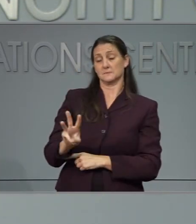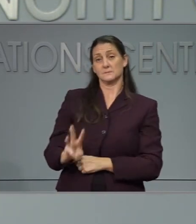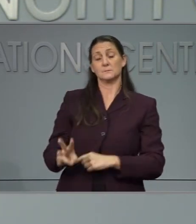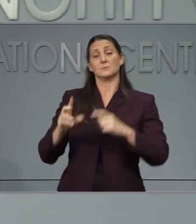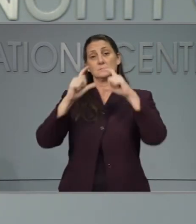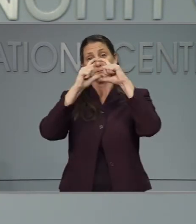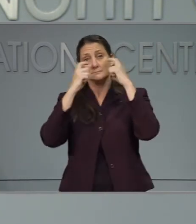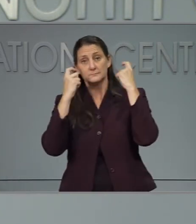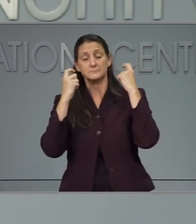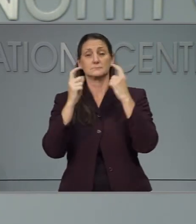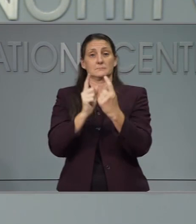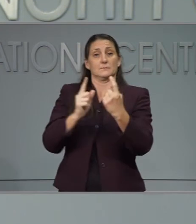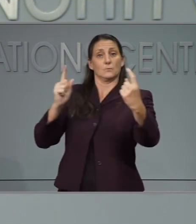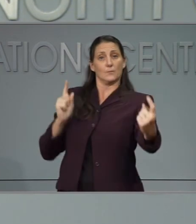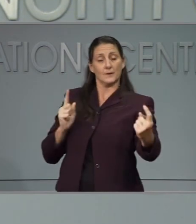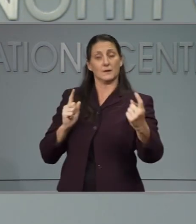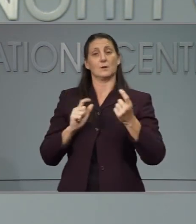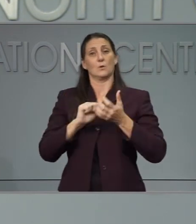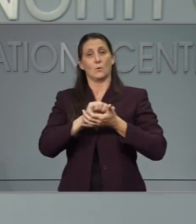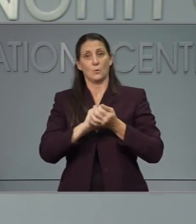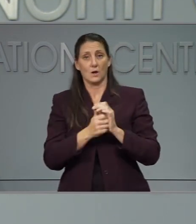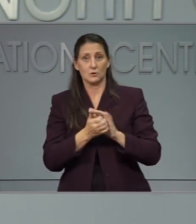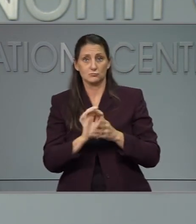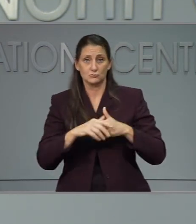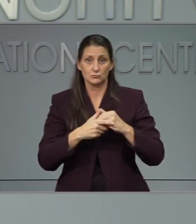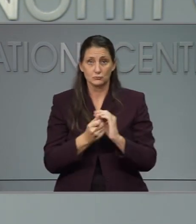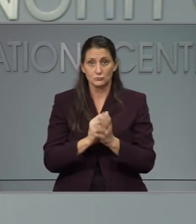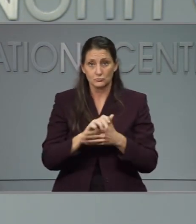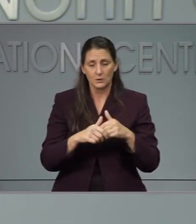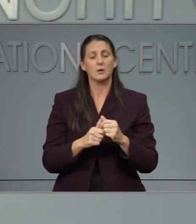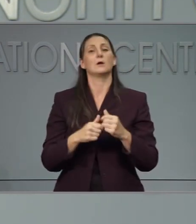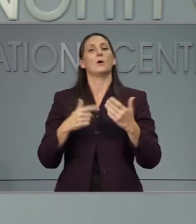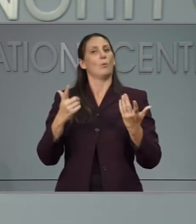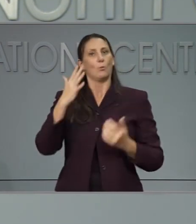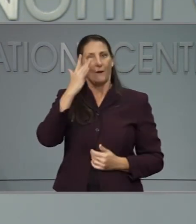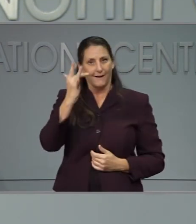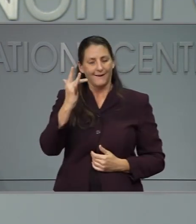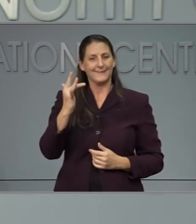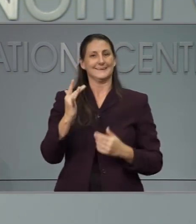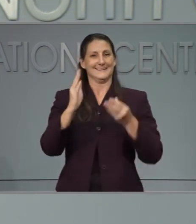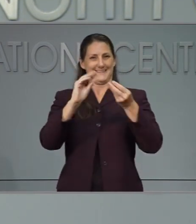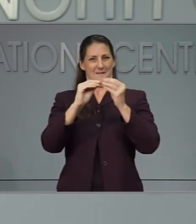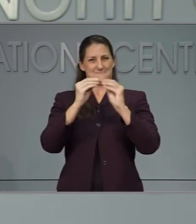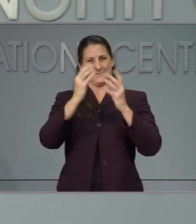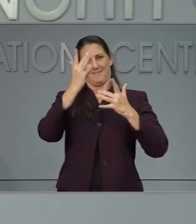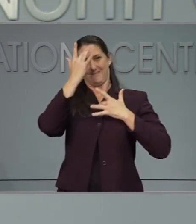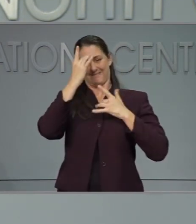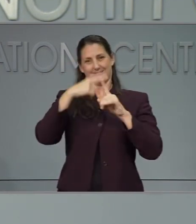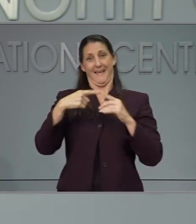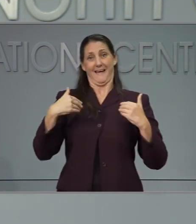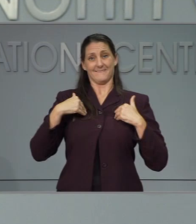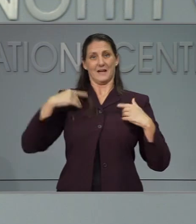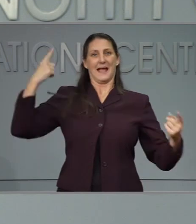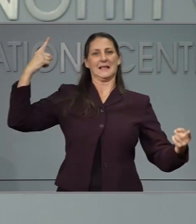la mascarilla y mantener la distancia para reducir la propagación del virus.